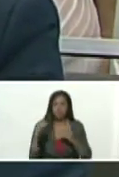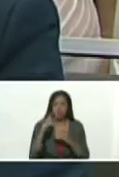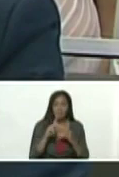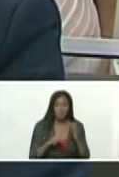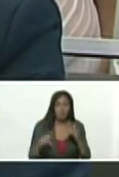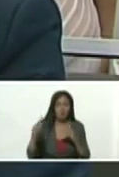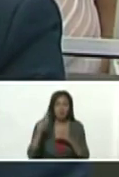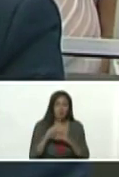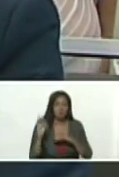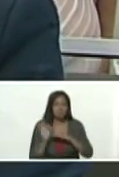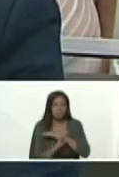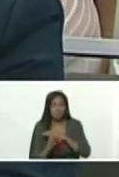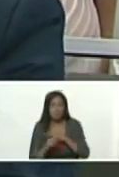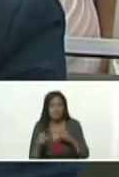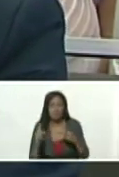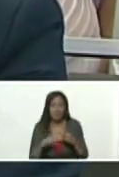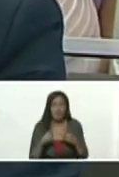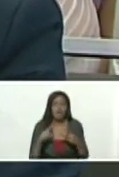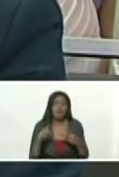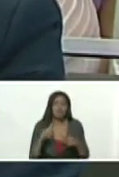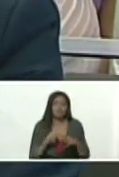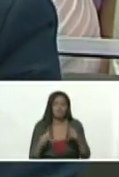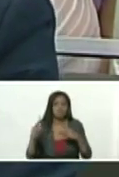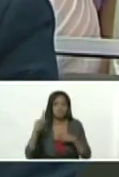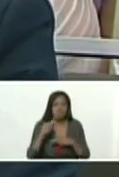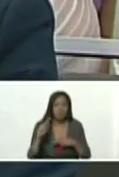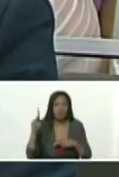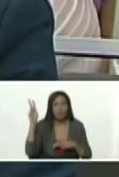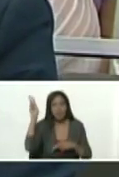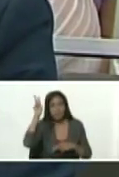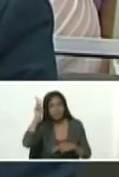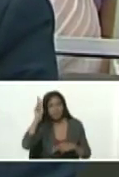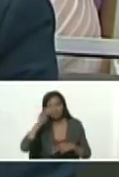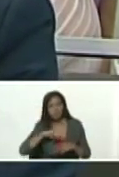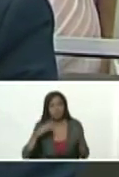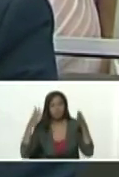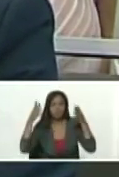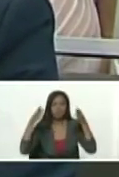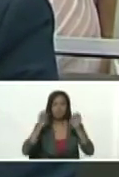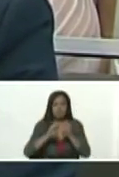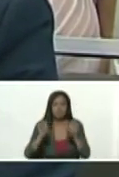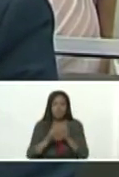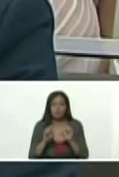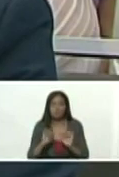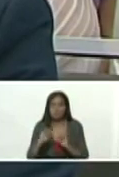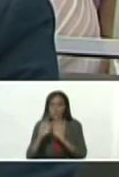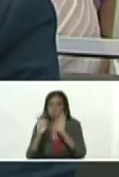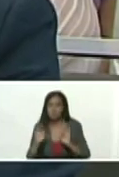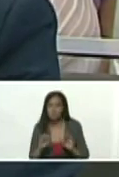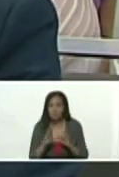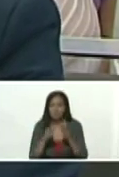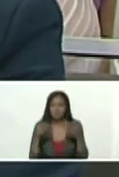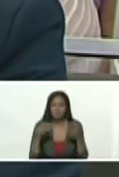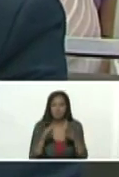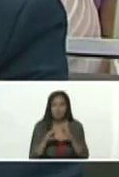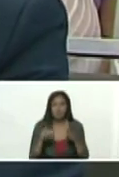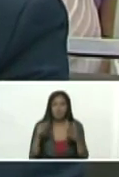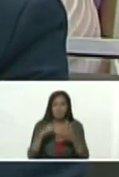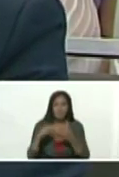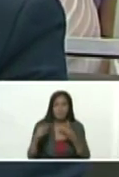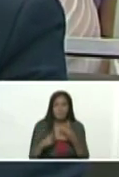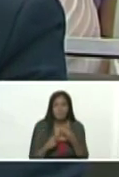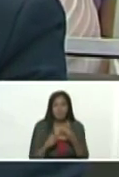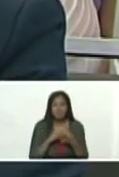posgrado indígena, de manera que al mismo tiempo que estamos formando educadores. Está allí para formar a los maestros en las líneas